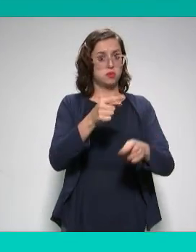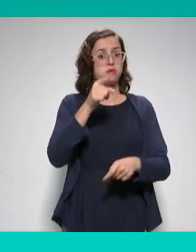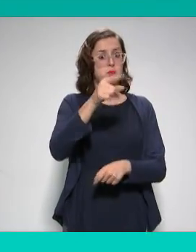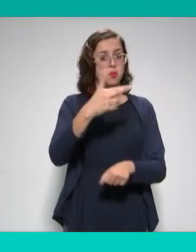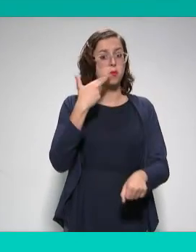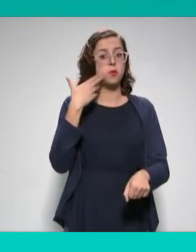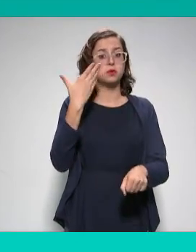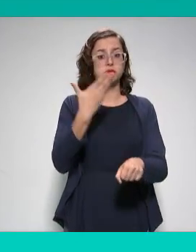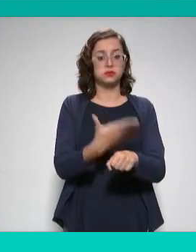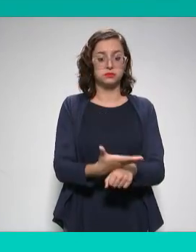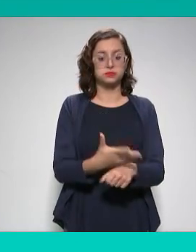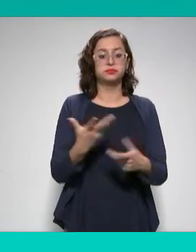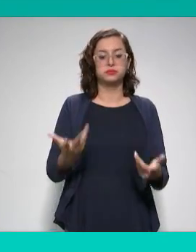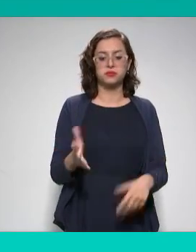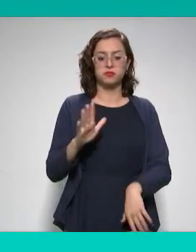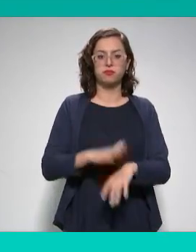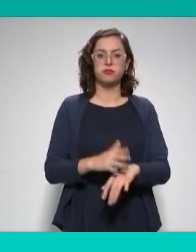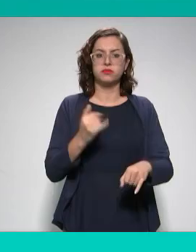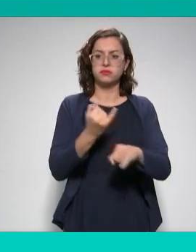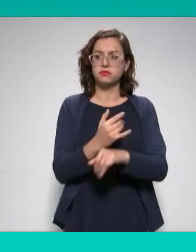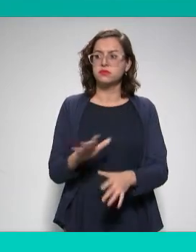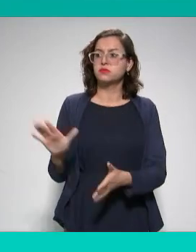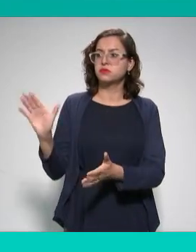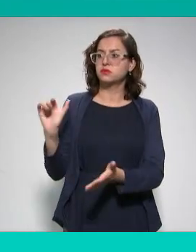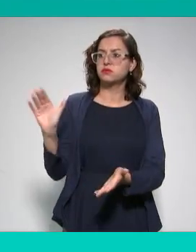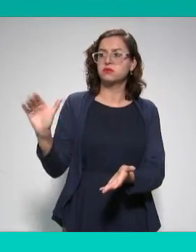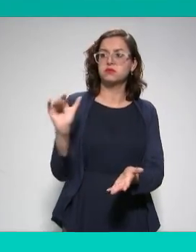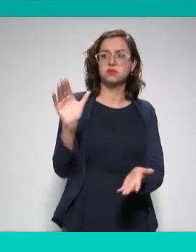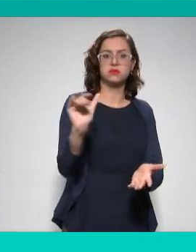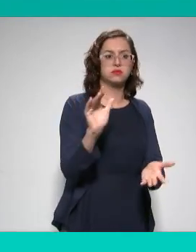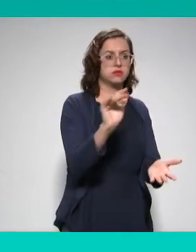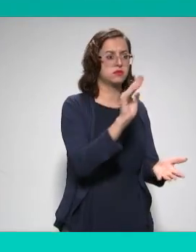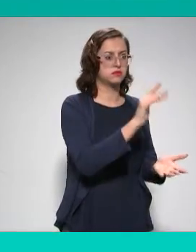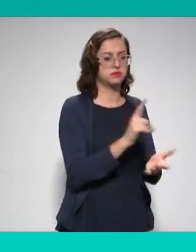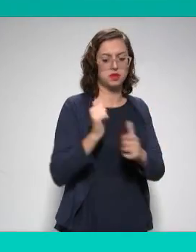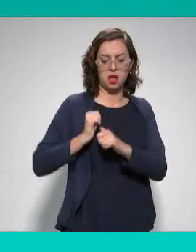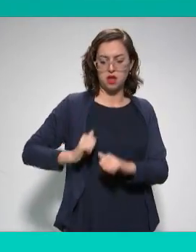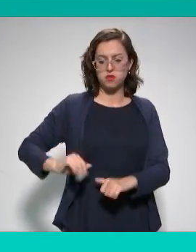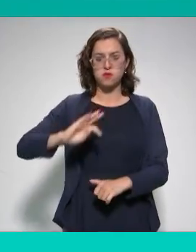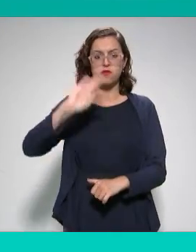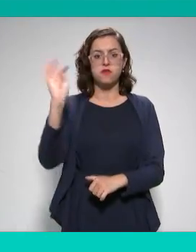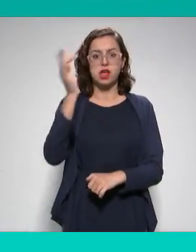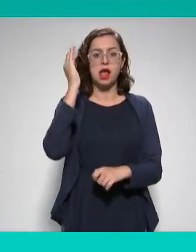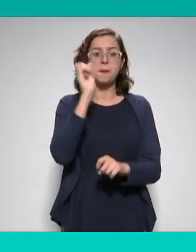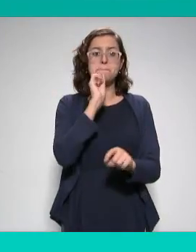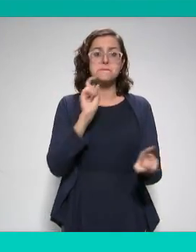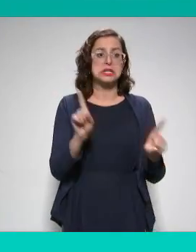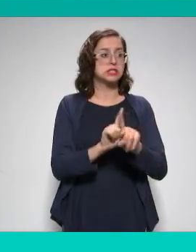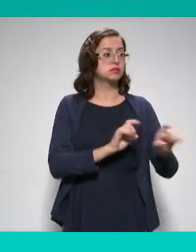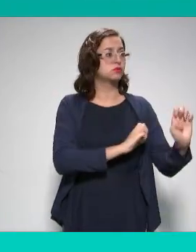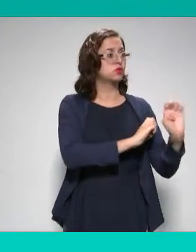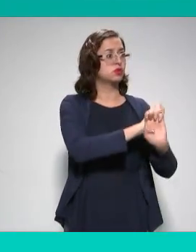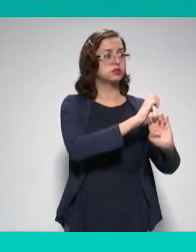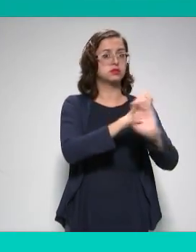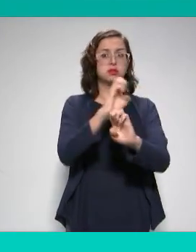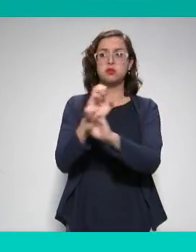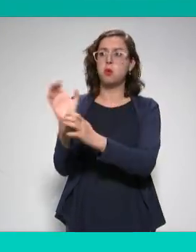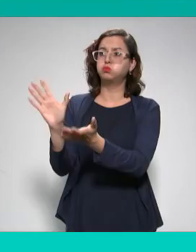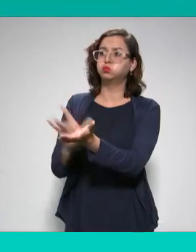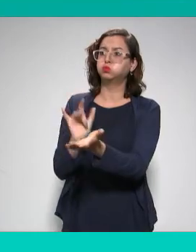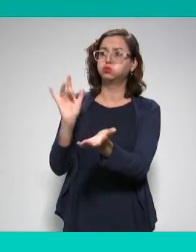se conformará con la información que recaben las autoridades en la federación y de las entidades federativas